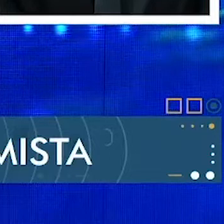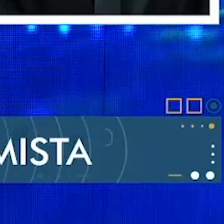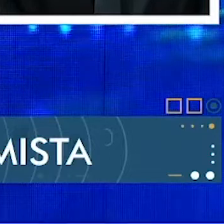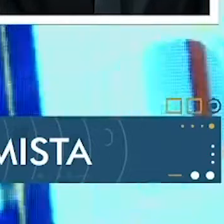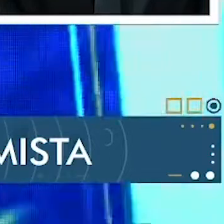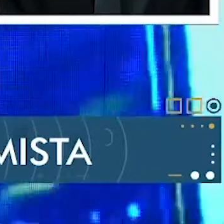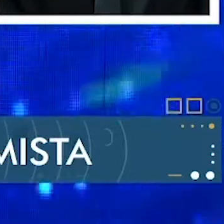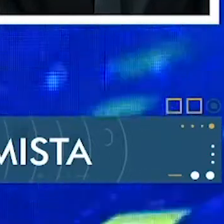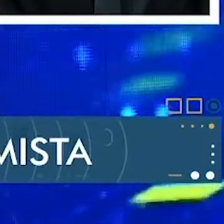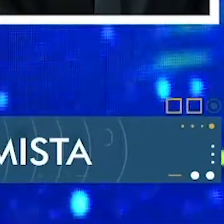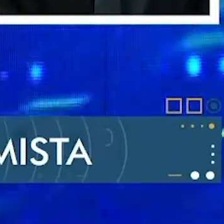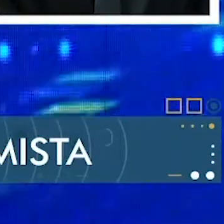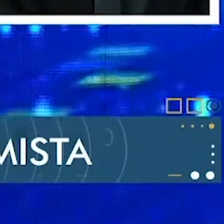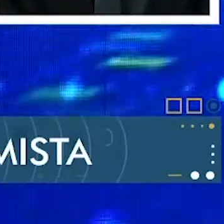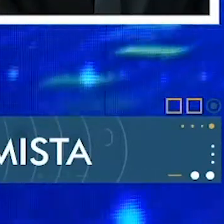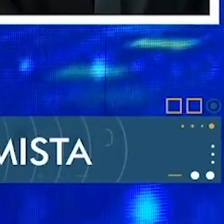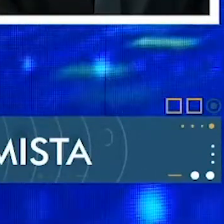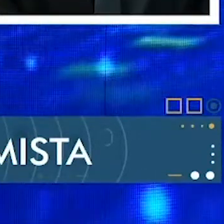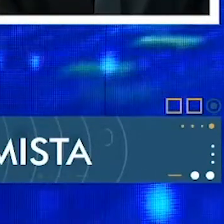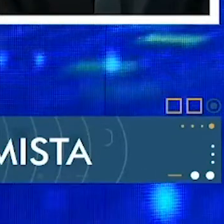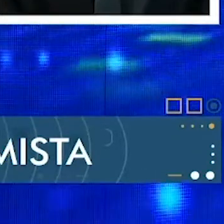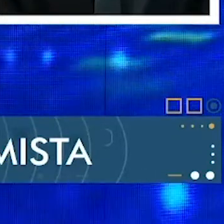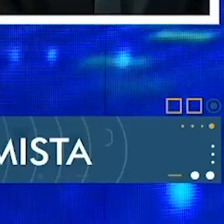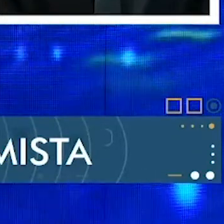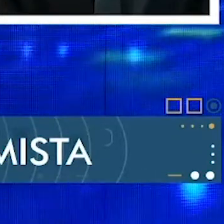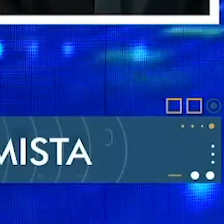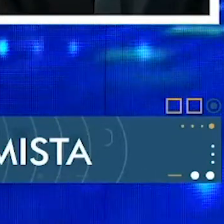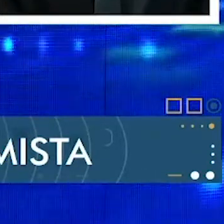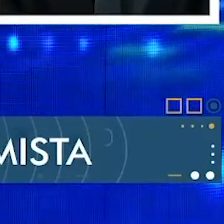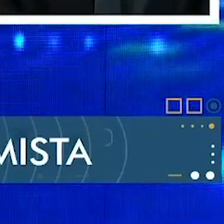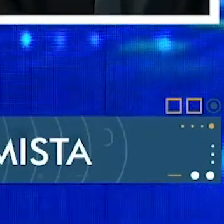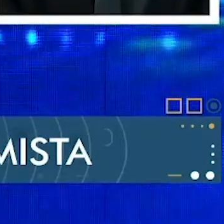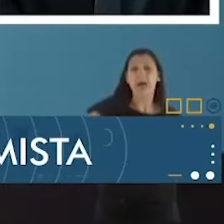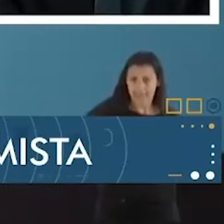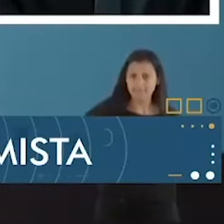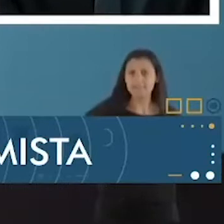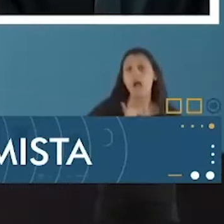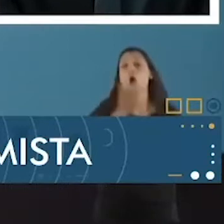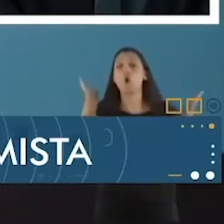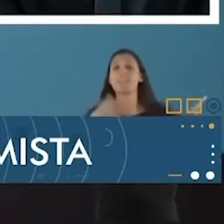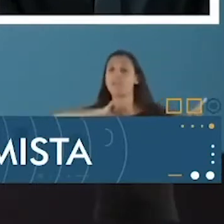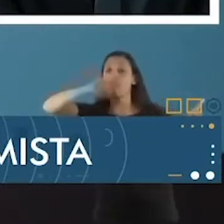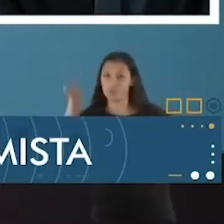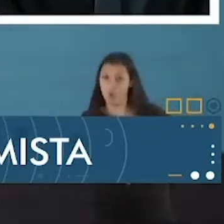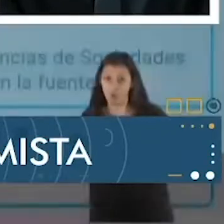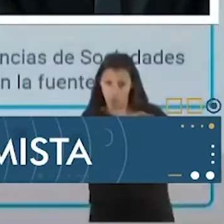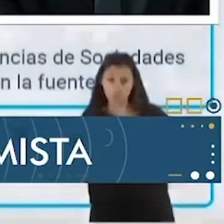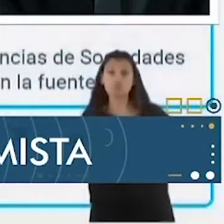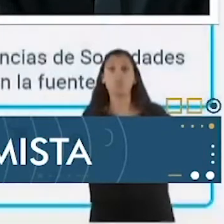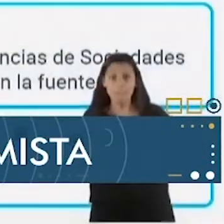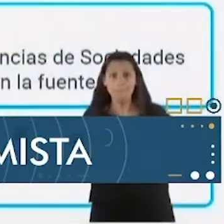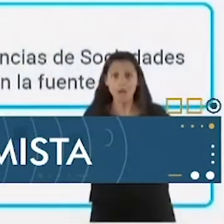Seguramente va a haber un waiver, un perdón del Fondo Monetario Internacional en esta primera revisión, probablemente en la segunda, bajo el